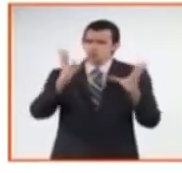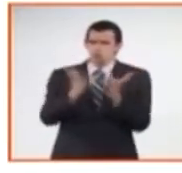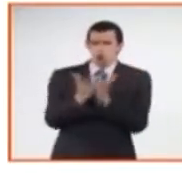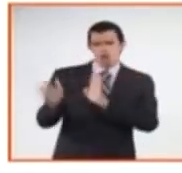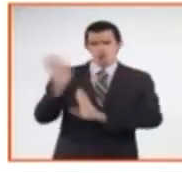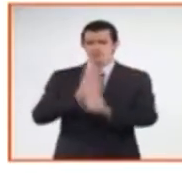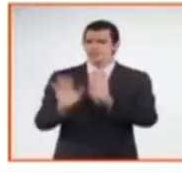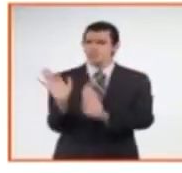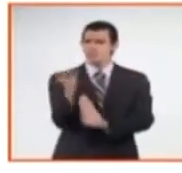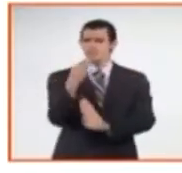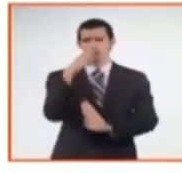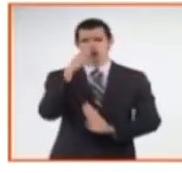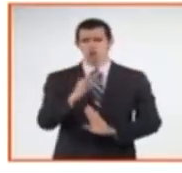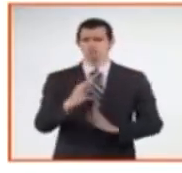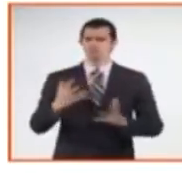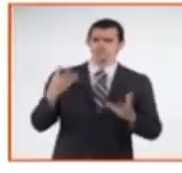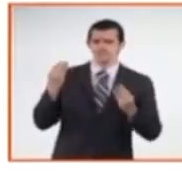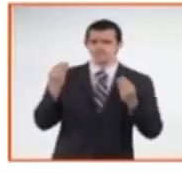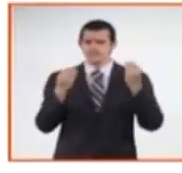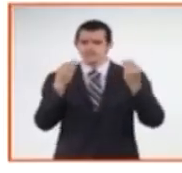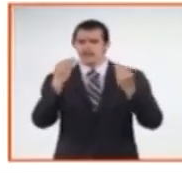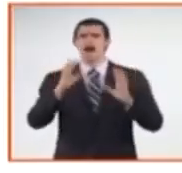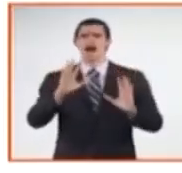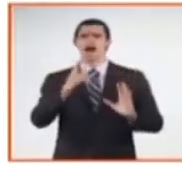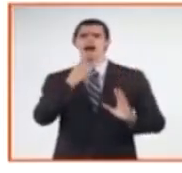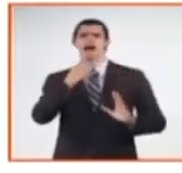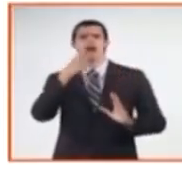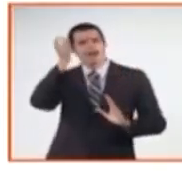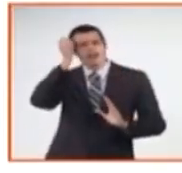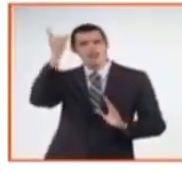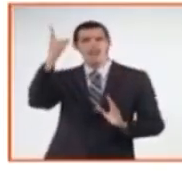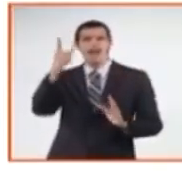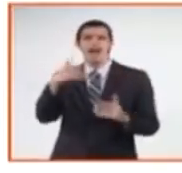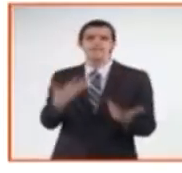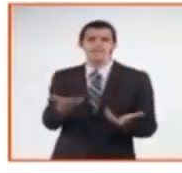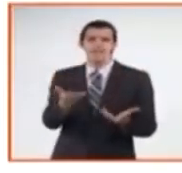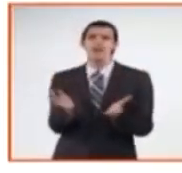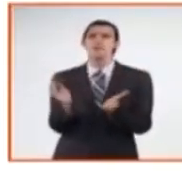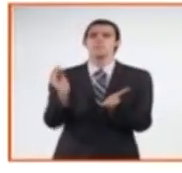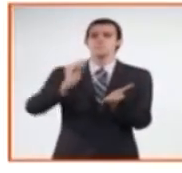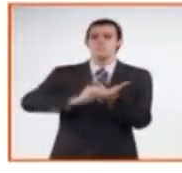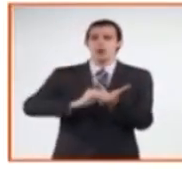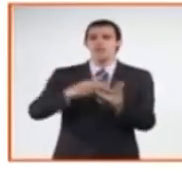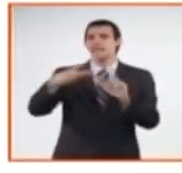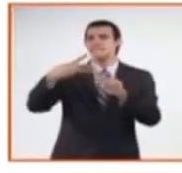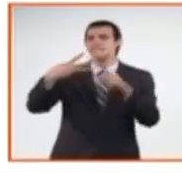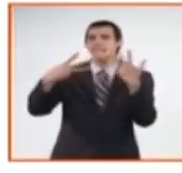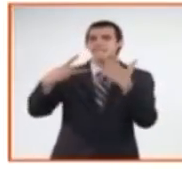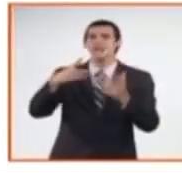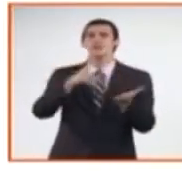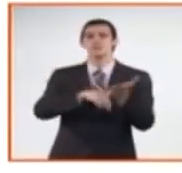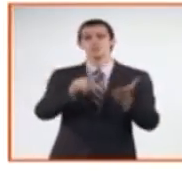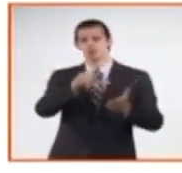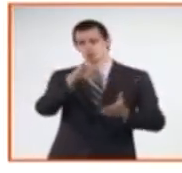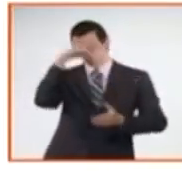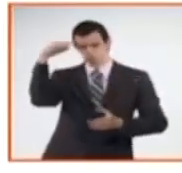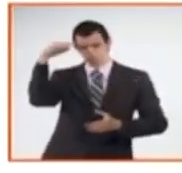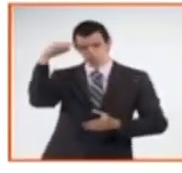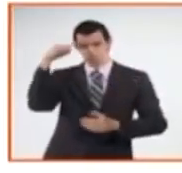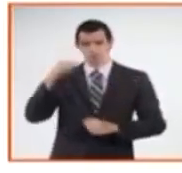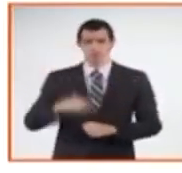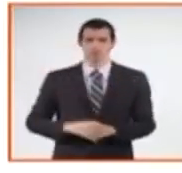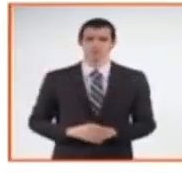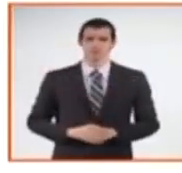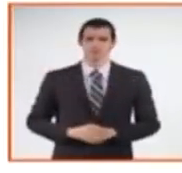próxima por favor qué pasó con los adolescentes adolescentes de 12 a 18 años en casi